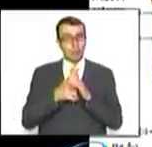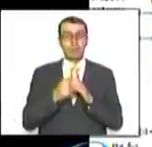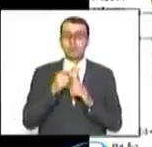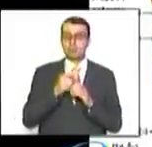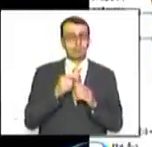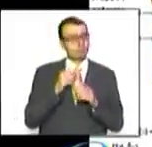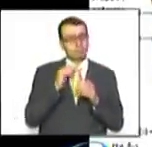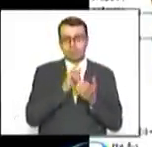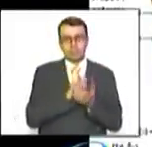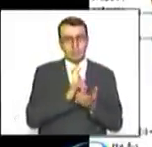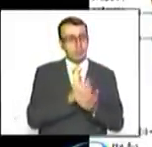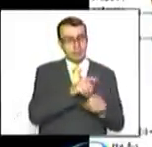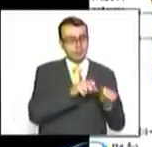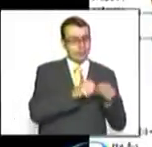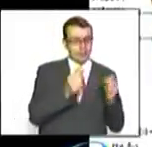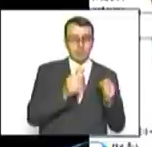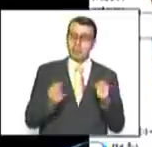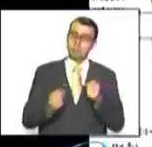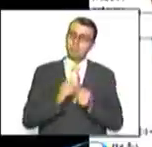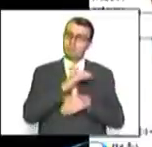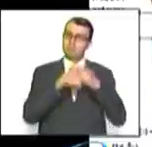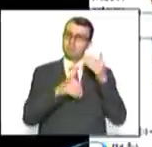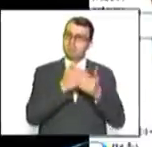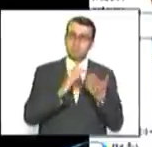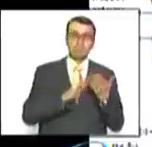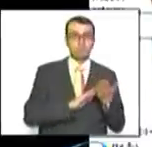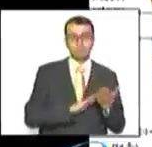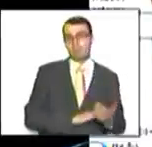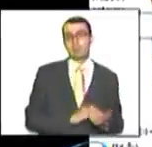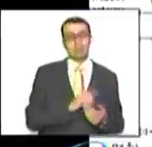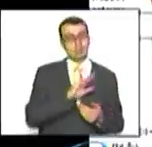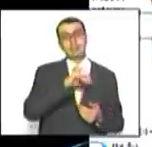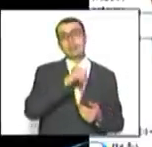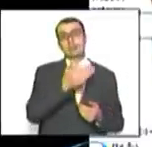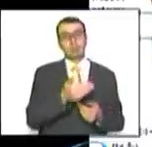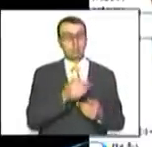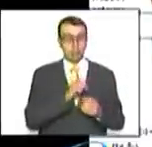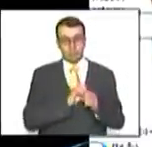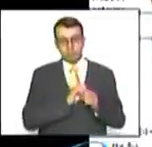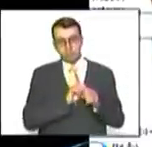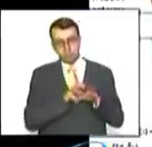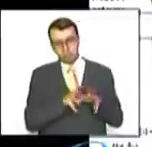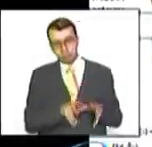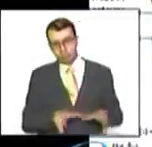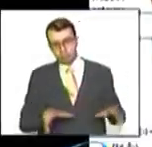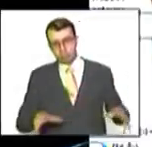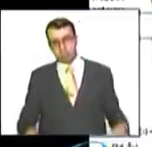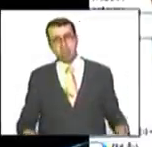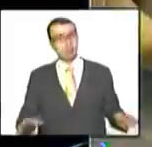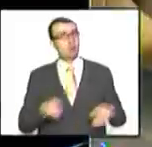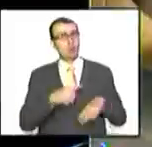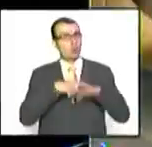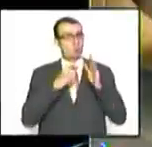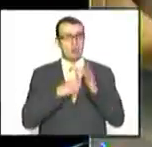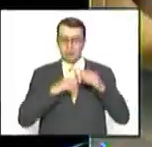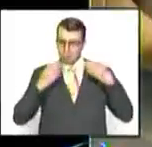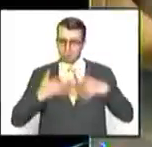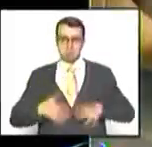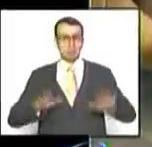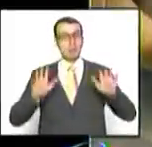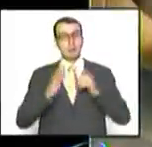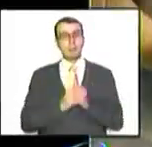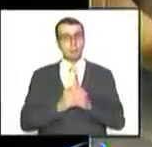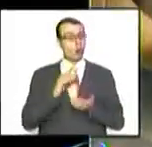dañando, a la que se está regenerando. De ahí hace migración hacia cualquier parte de esa articulación. Entonces, finalmente esa rodilla empieza